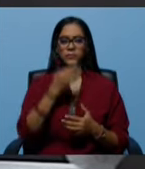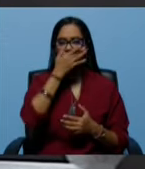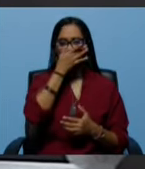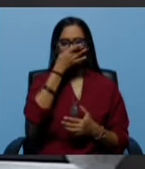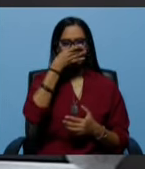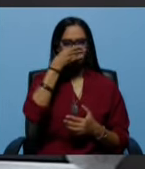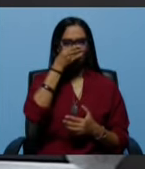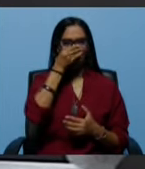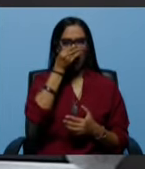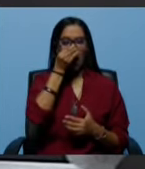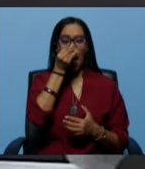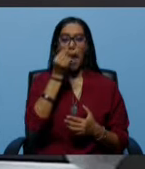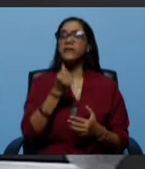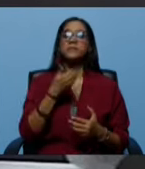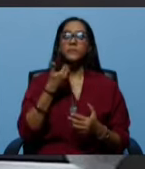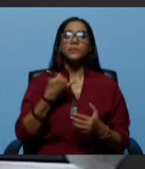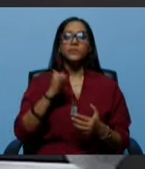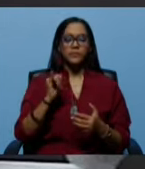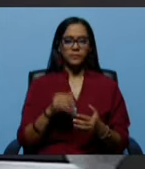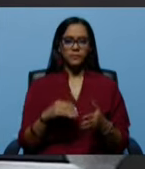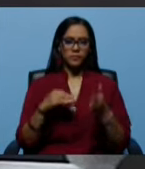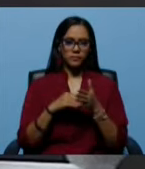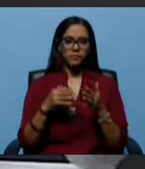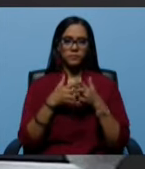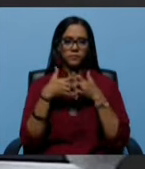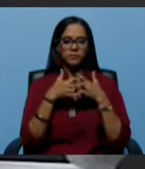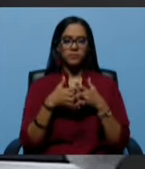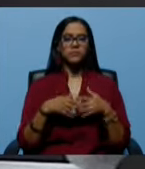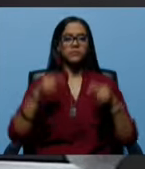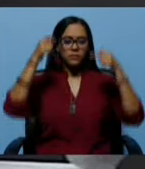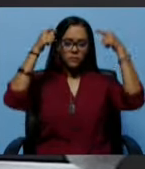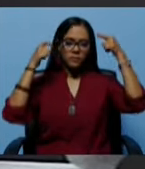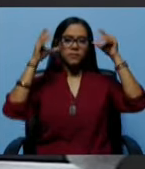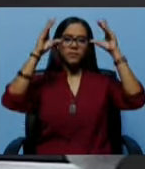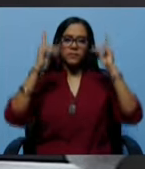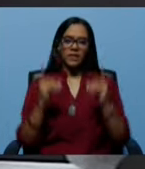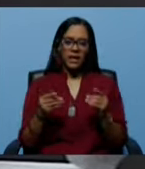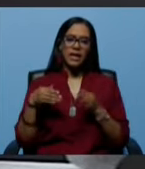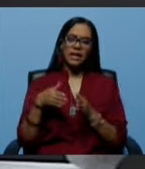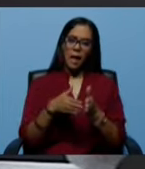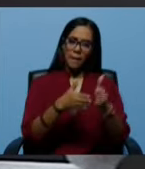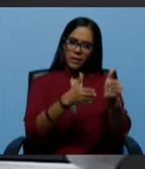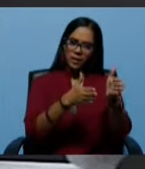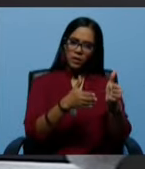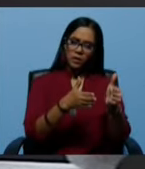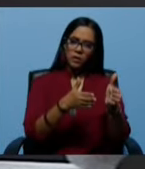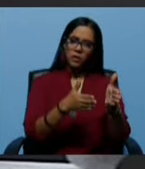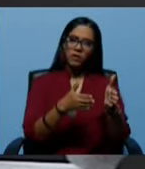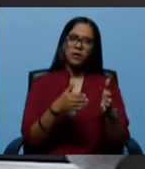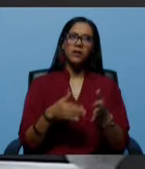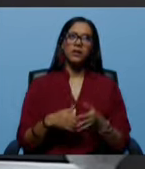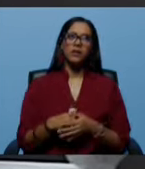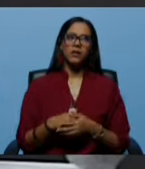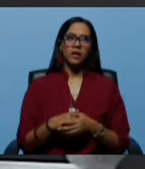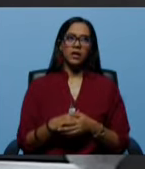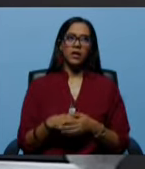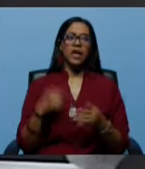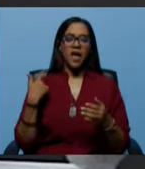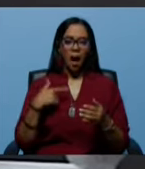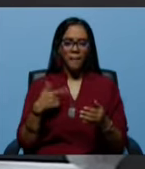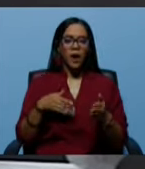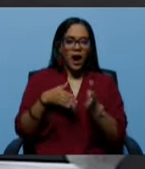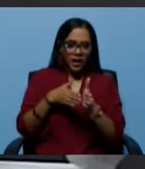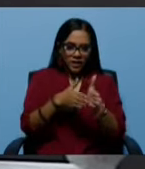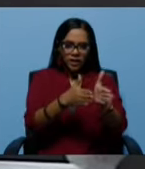Es el mejor antídoto contra los gringos. Cuando Chávez decidió el camino que nosotros íbamos a llevar, que íbamos a